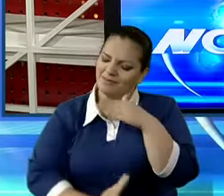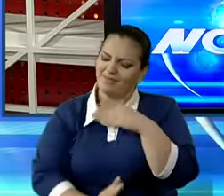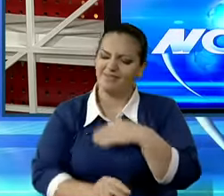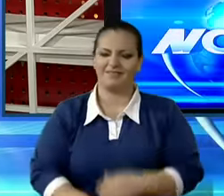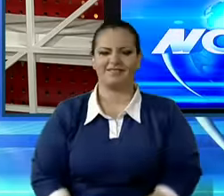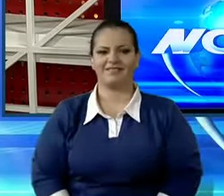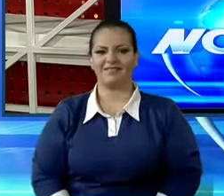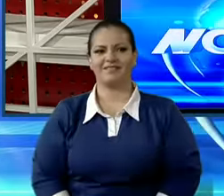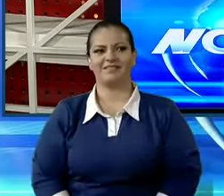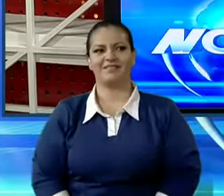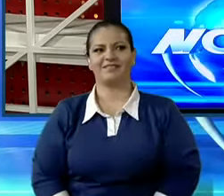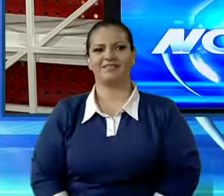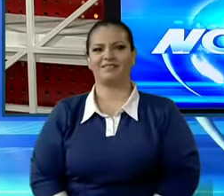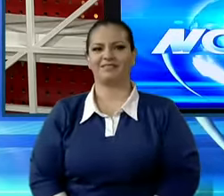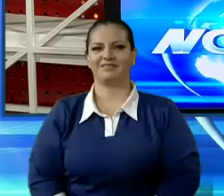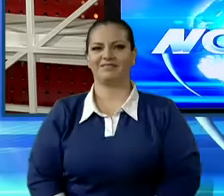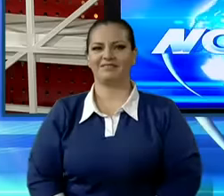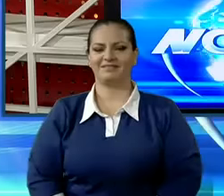verde está bonita. También.